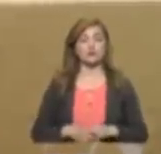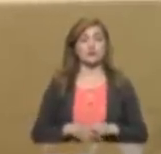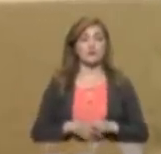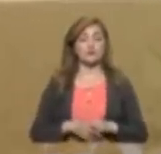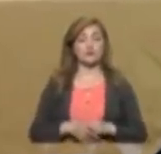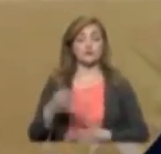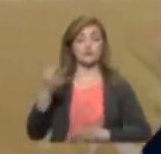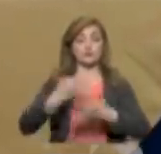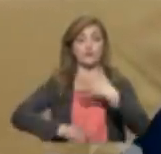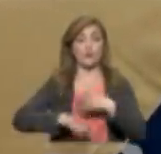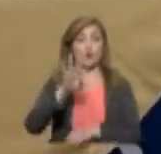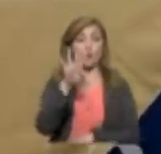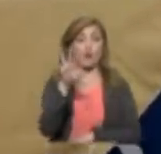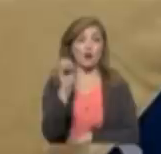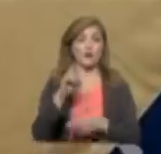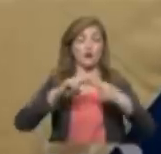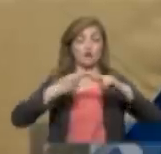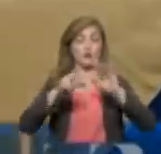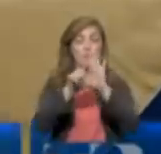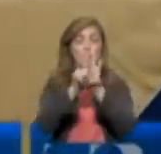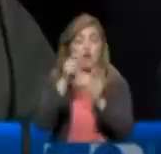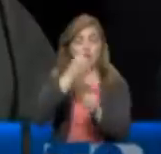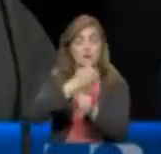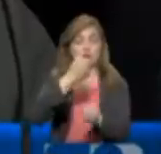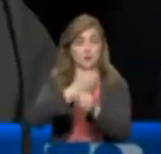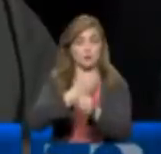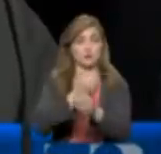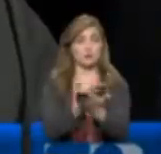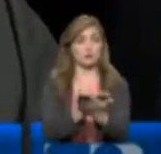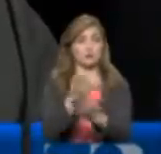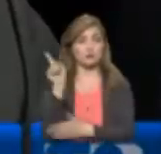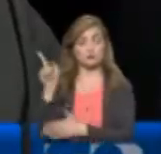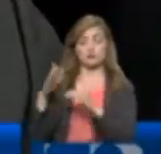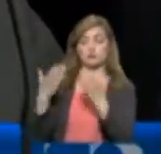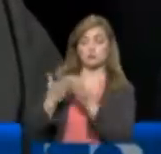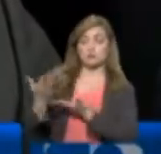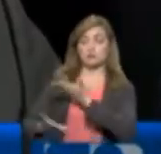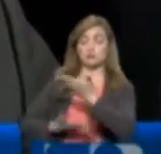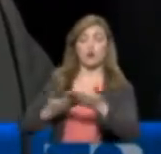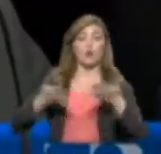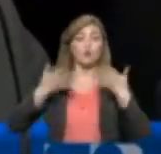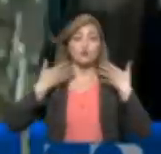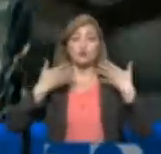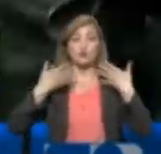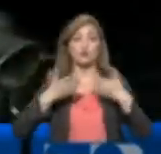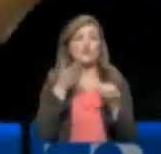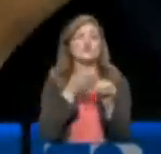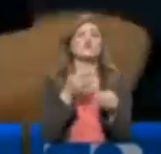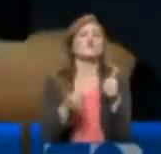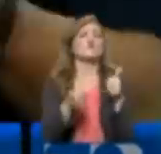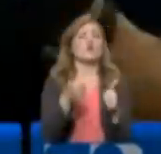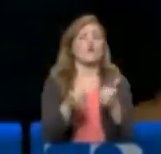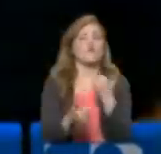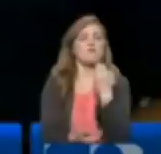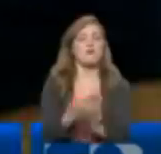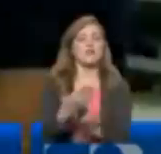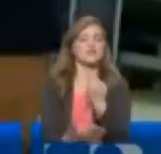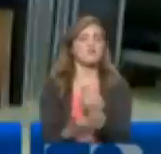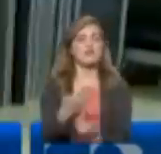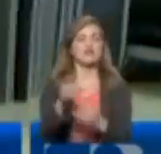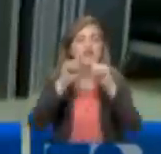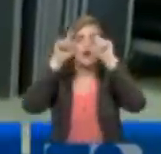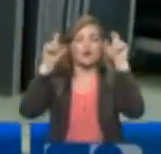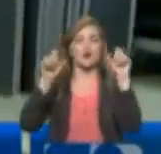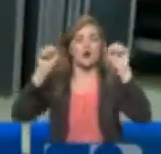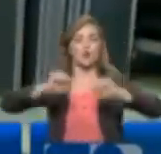en total son 40 las reformas al código del trabajo que propone la cámara de comercio de guayaquil con el objetivo de brindar facilidades a las empresas